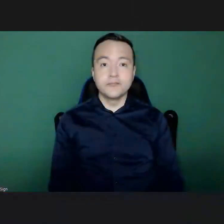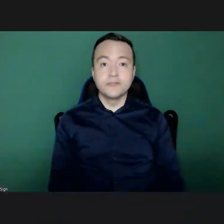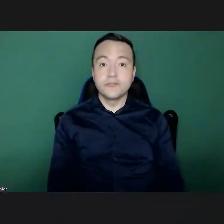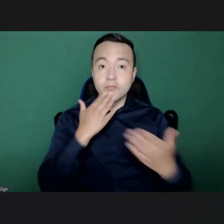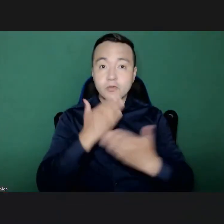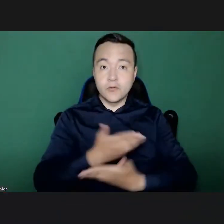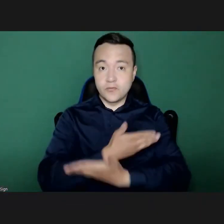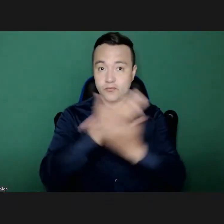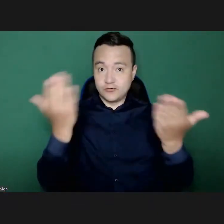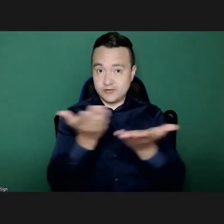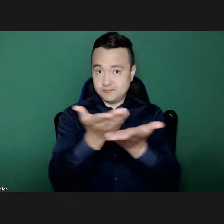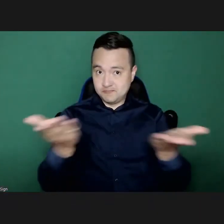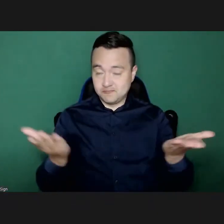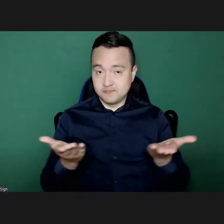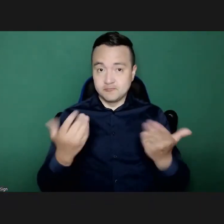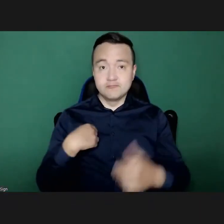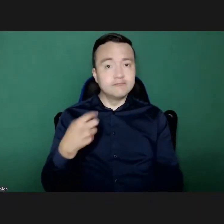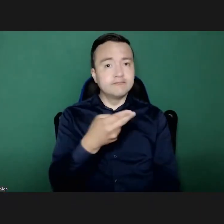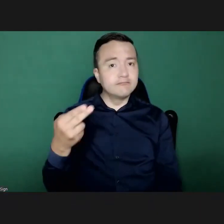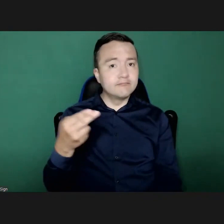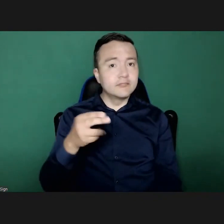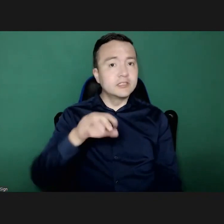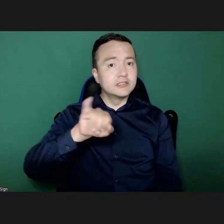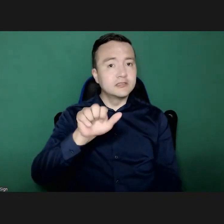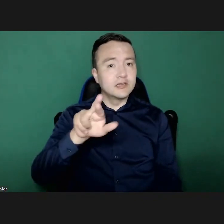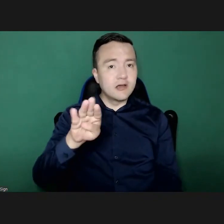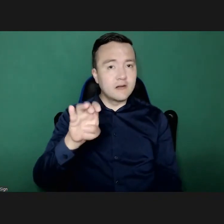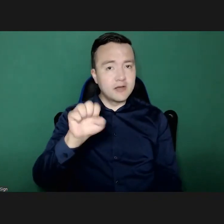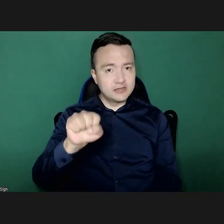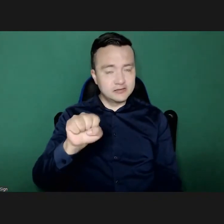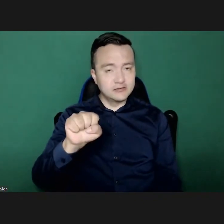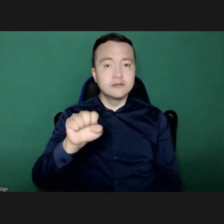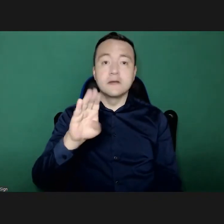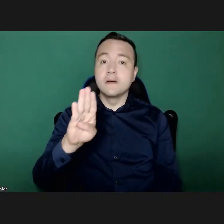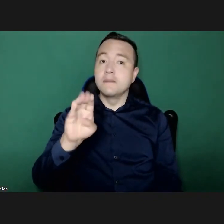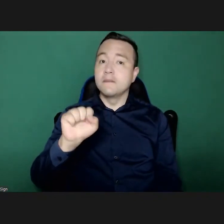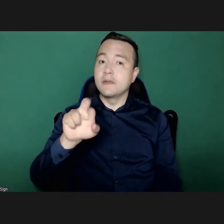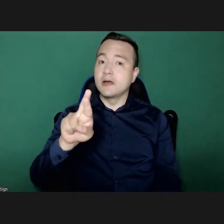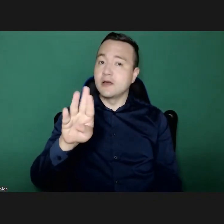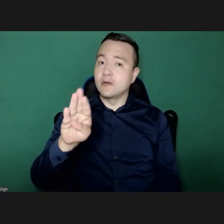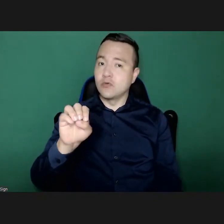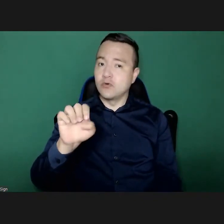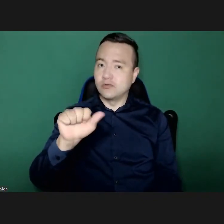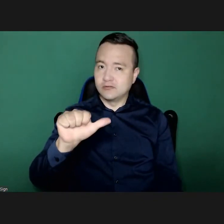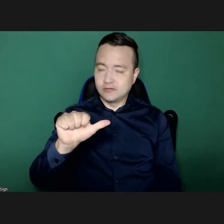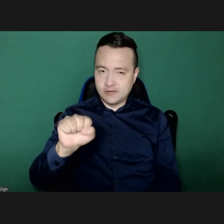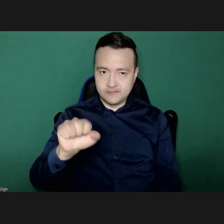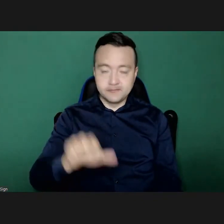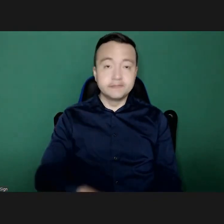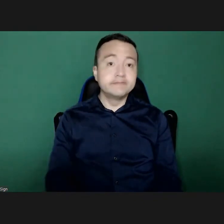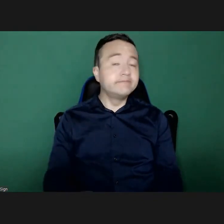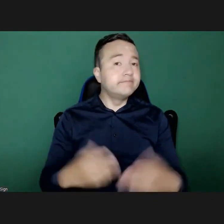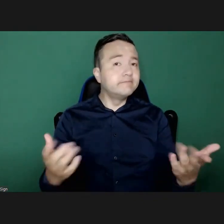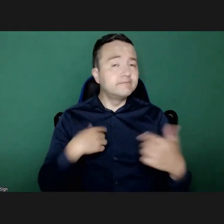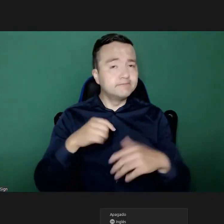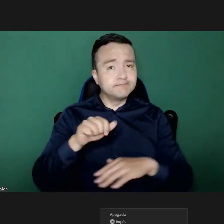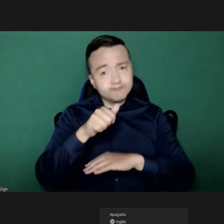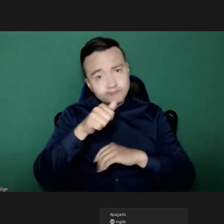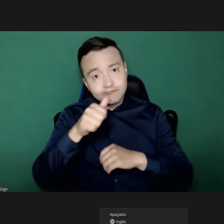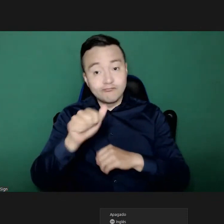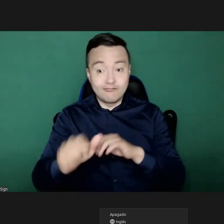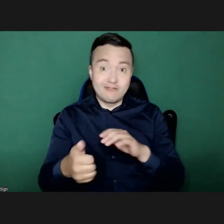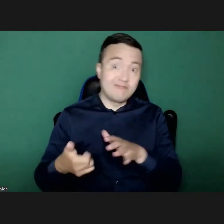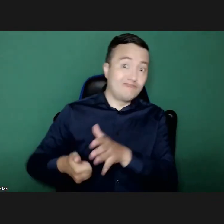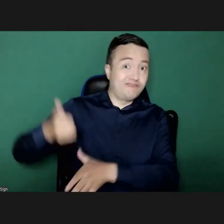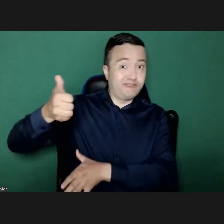Buenos Jarbas días, yo soy Barbosa, Jarbas Assistant Barbosos, Director of the Pan American subdirector de Health la Organization. Organización Panamericana de la It gives Salud. me great Me da pleasure un to gran welcome you placer